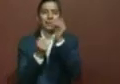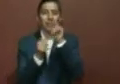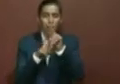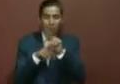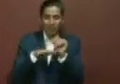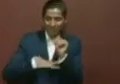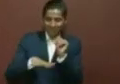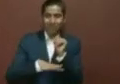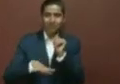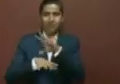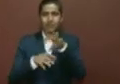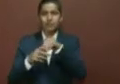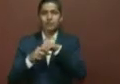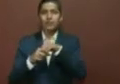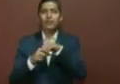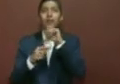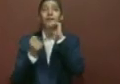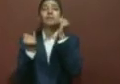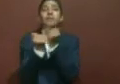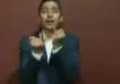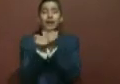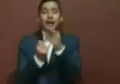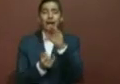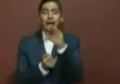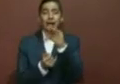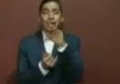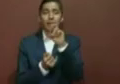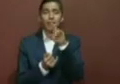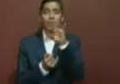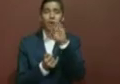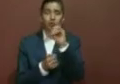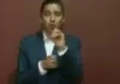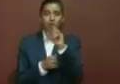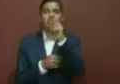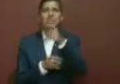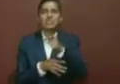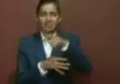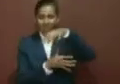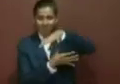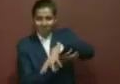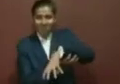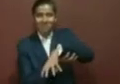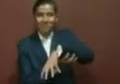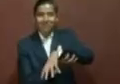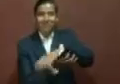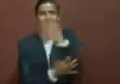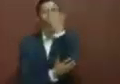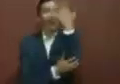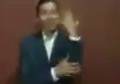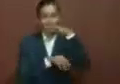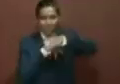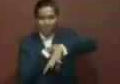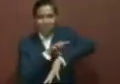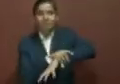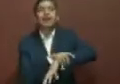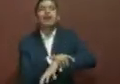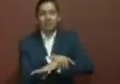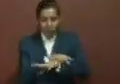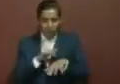otro festival de ánimas en Camécuaro, donde ya tienen 3 años que han estado organizando este festival y que atrae a